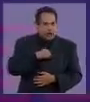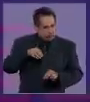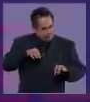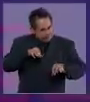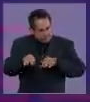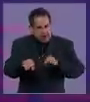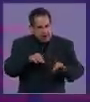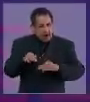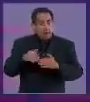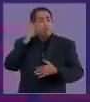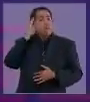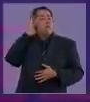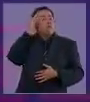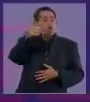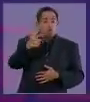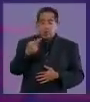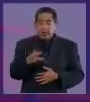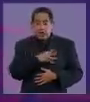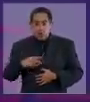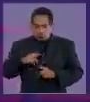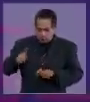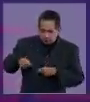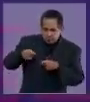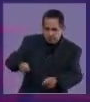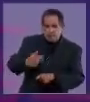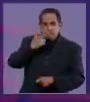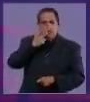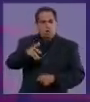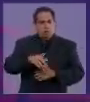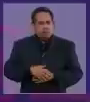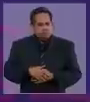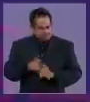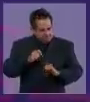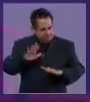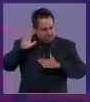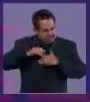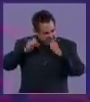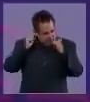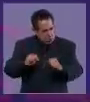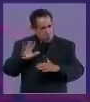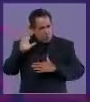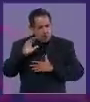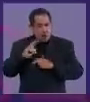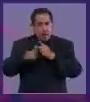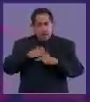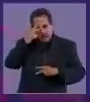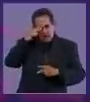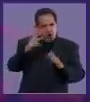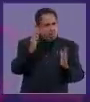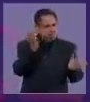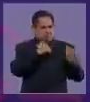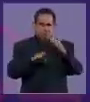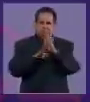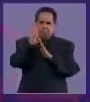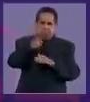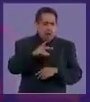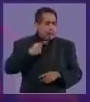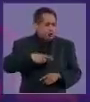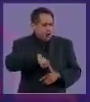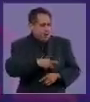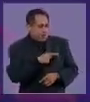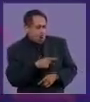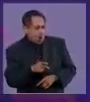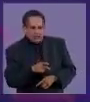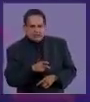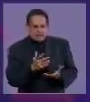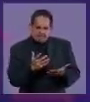que nuestros hijos reciban de nosotros un país mejor. Yo te garantizo que México va a crecer, que vamos a acabar con la pobreza de los niños,